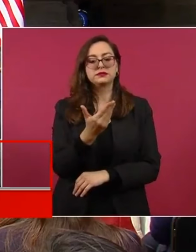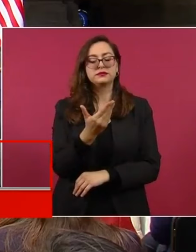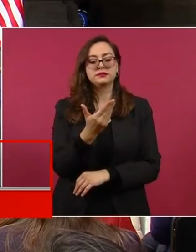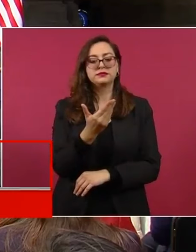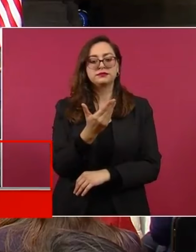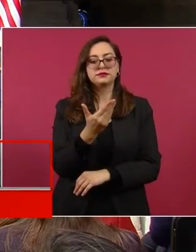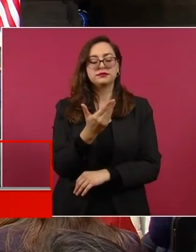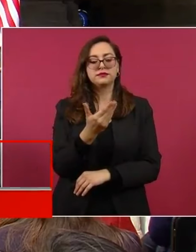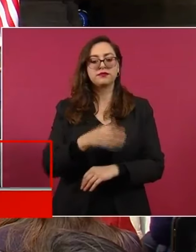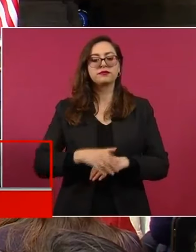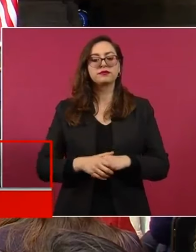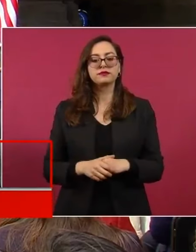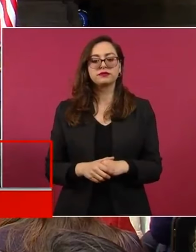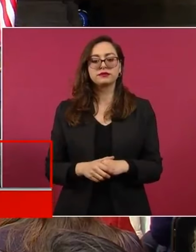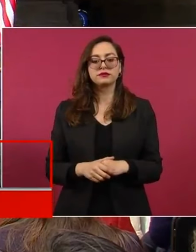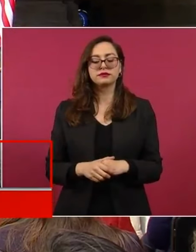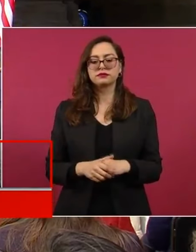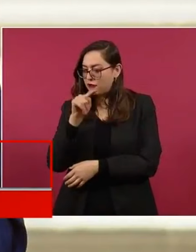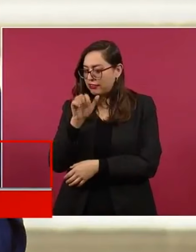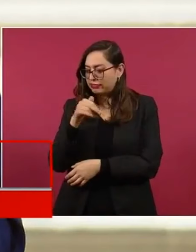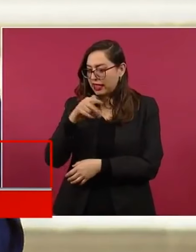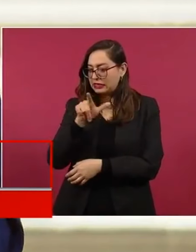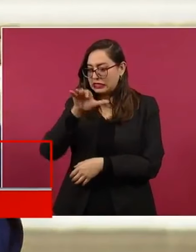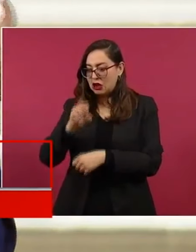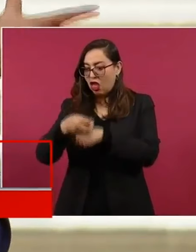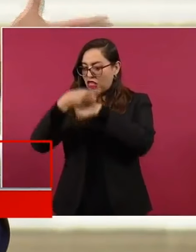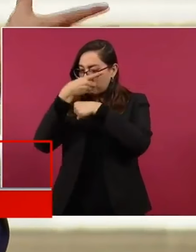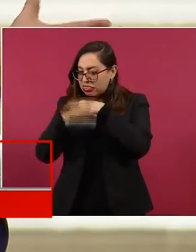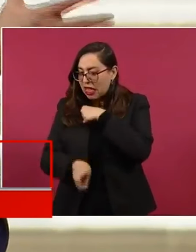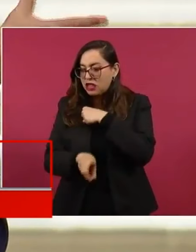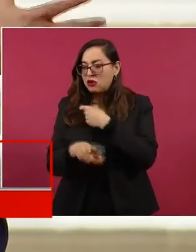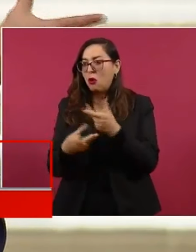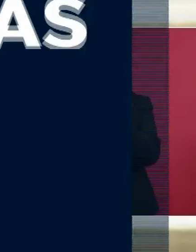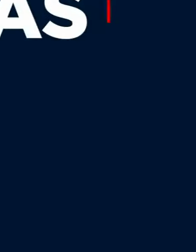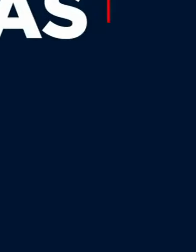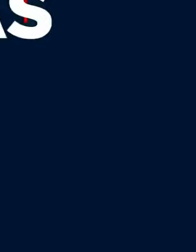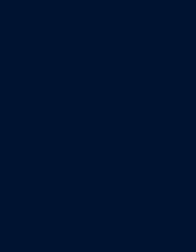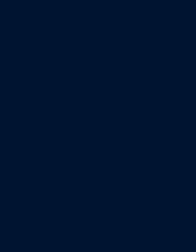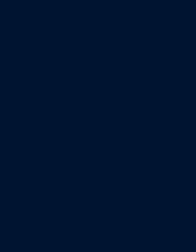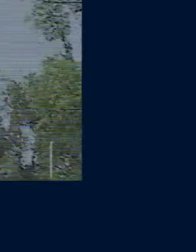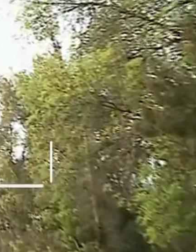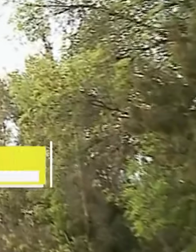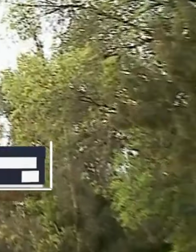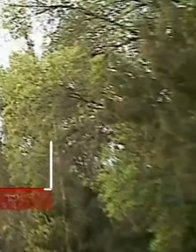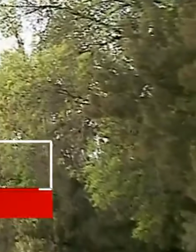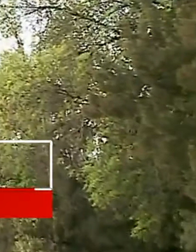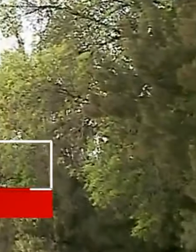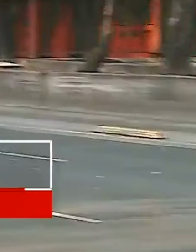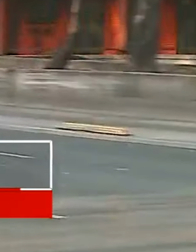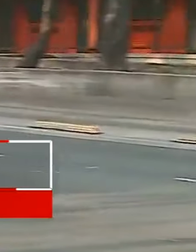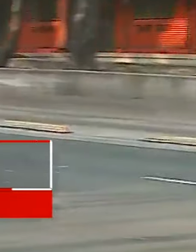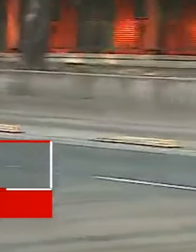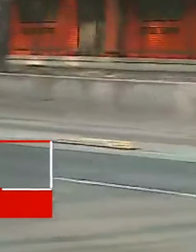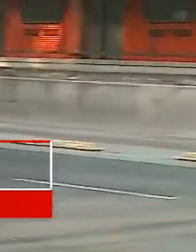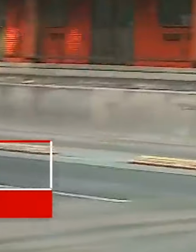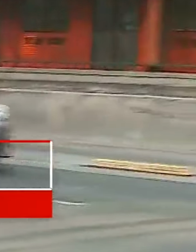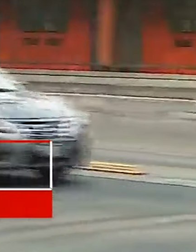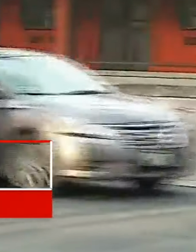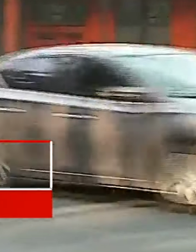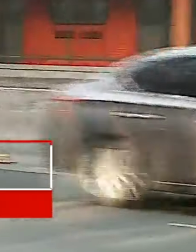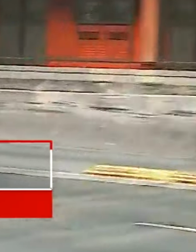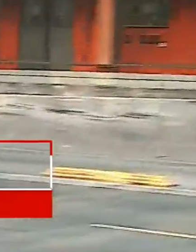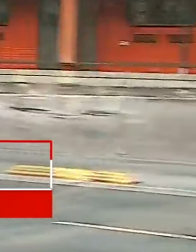de empleos. Además, se acordó conformar un comité trilateral para planear una mayor integración. El metro informó que ya opera el tramo de la